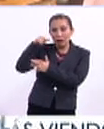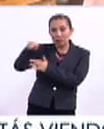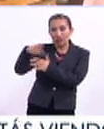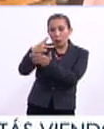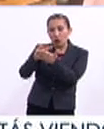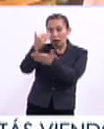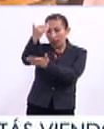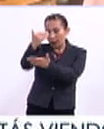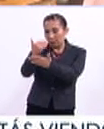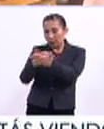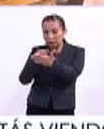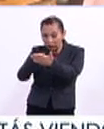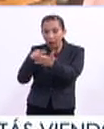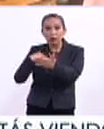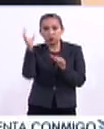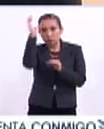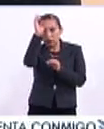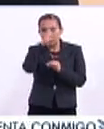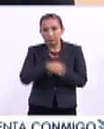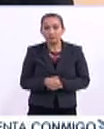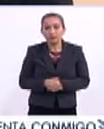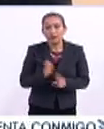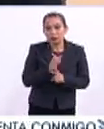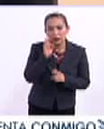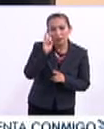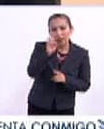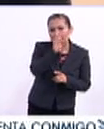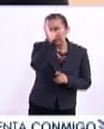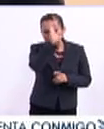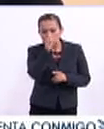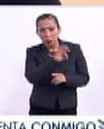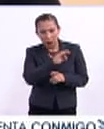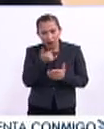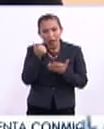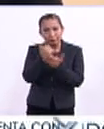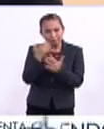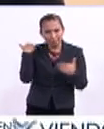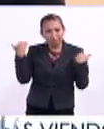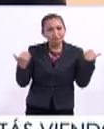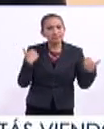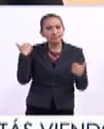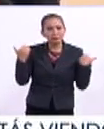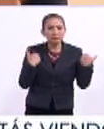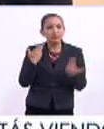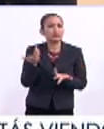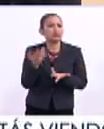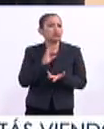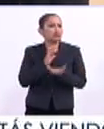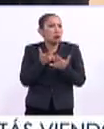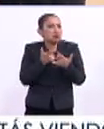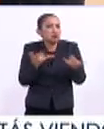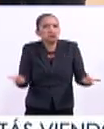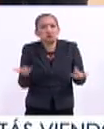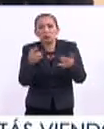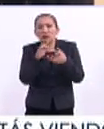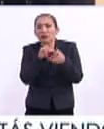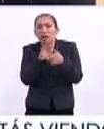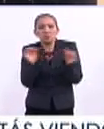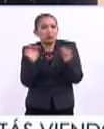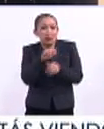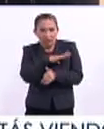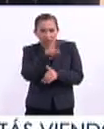ya un programa grande de ciencia. Se empieza a ver que la ciencia pues, puede ser entretenida, pues son narraciones, ¿no? Son